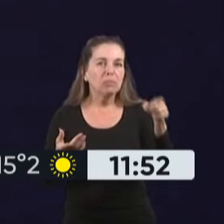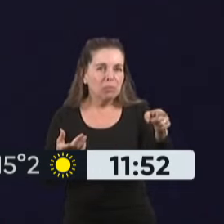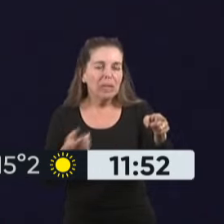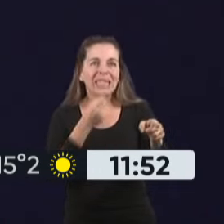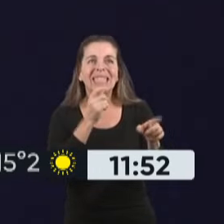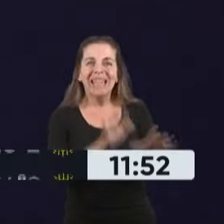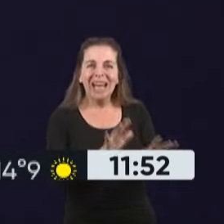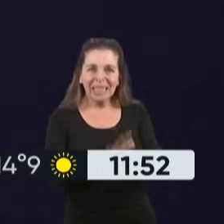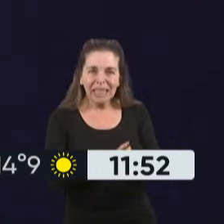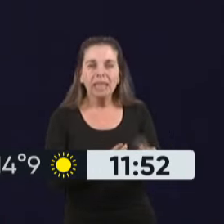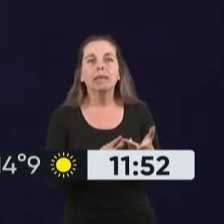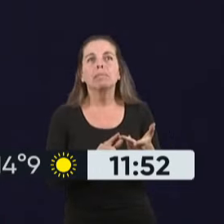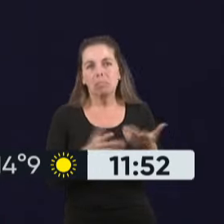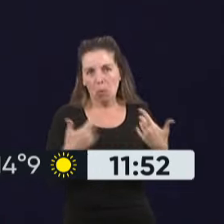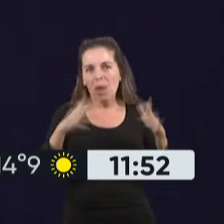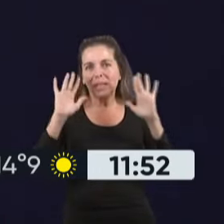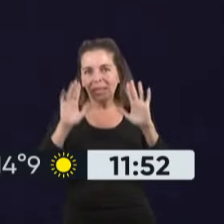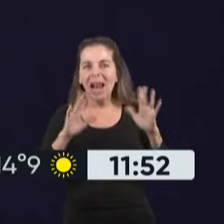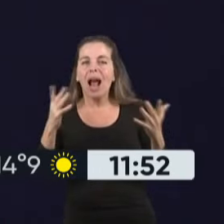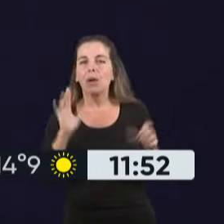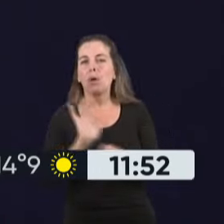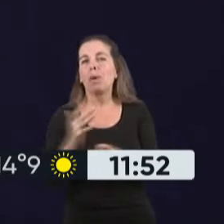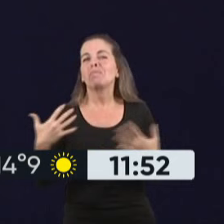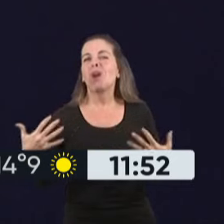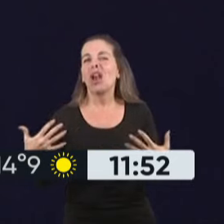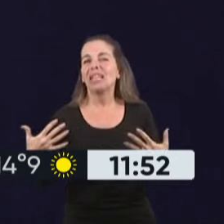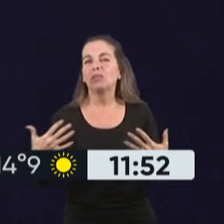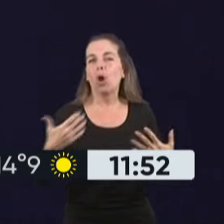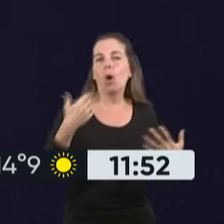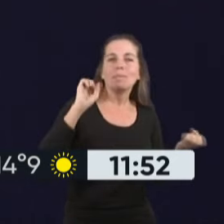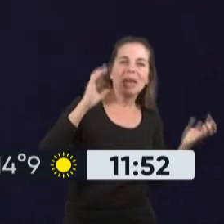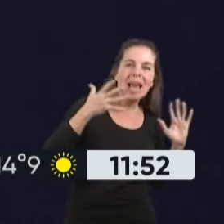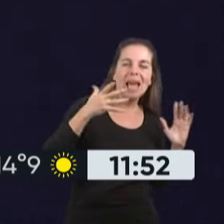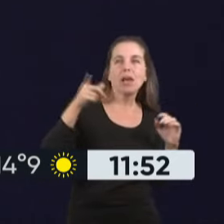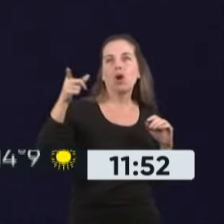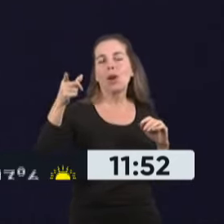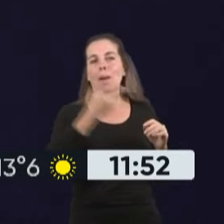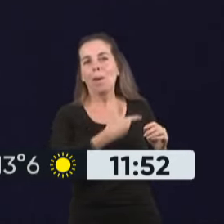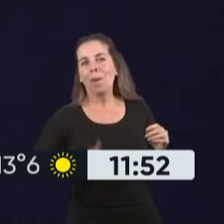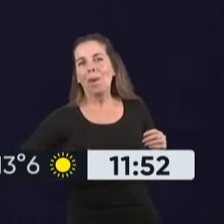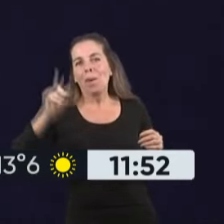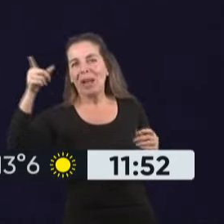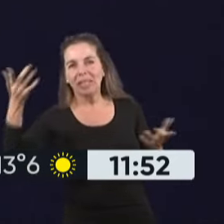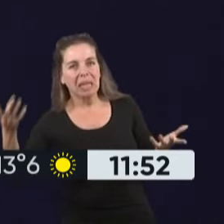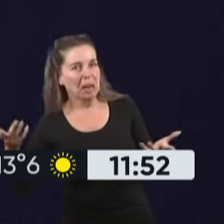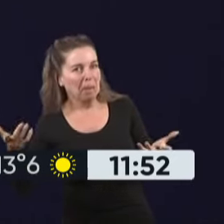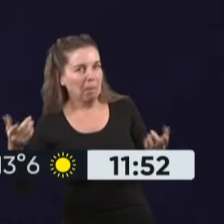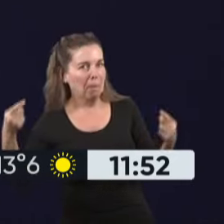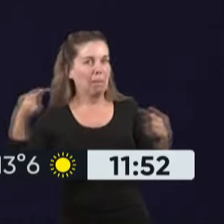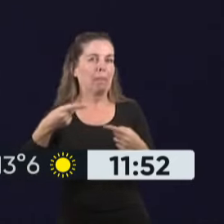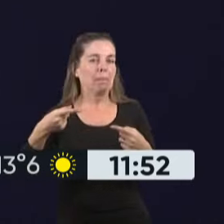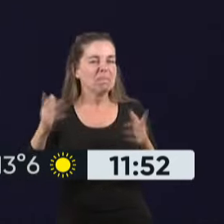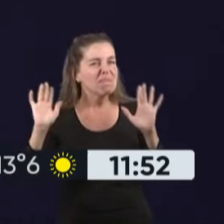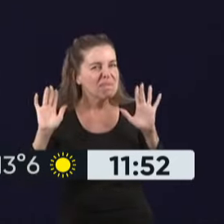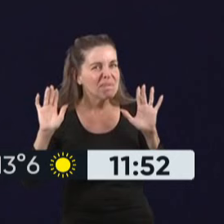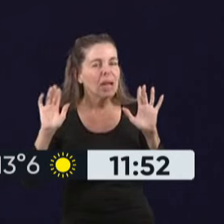así, digamos que tal vez pueda haber una molestia, el presidente cuando dice algo después jamás dejaría